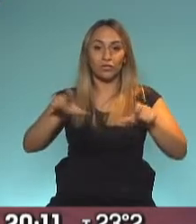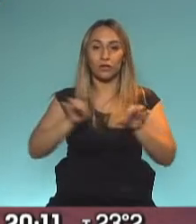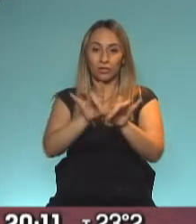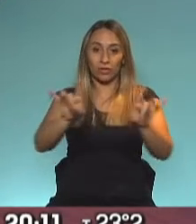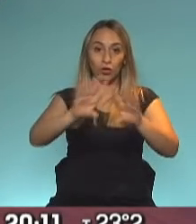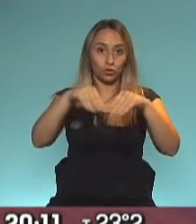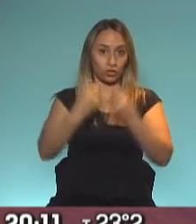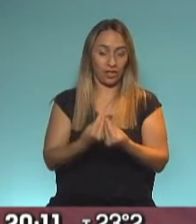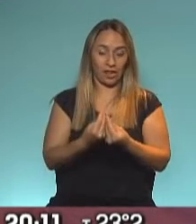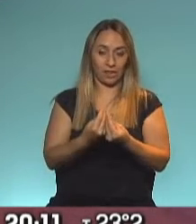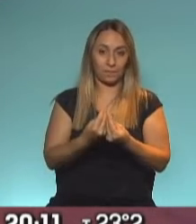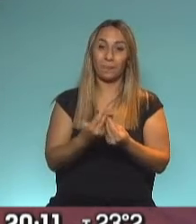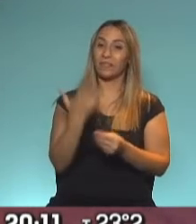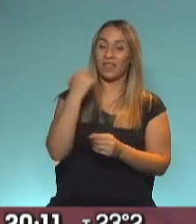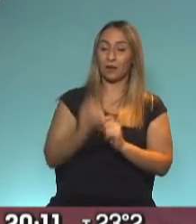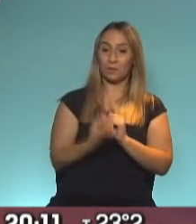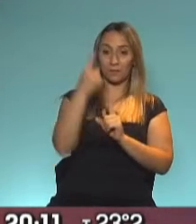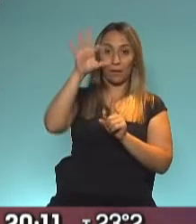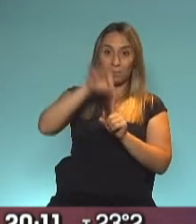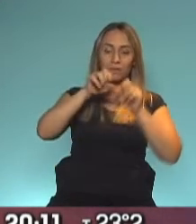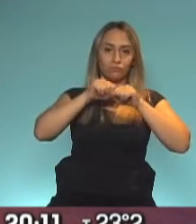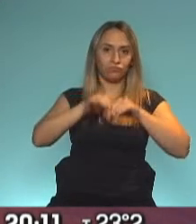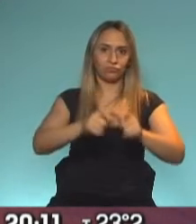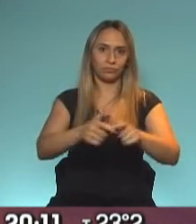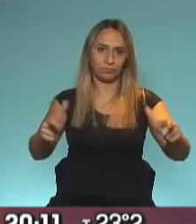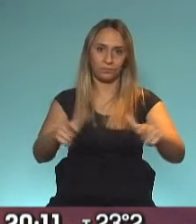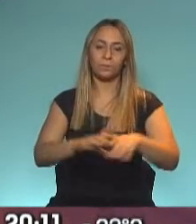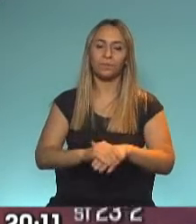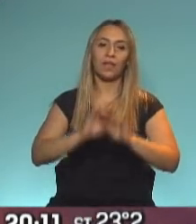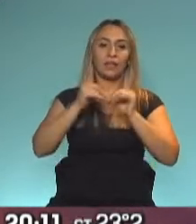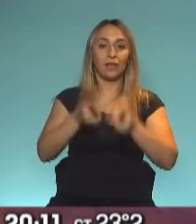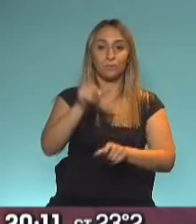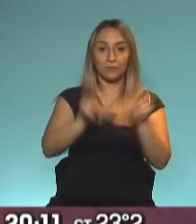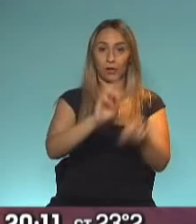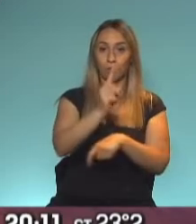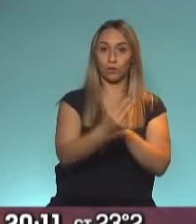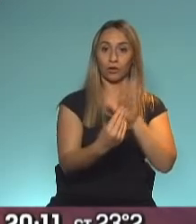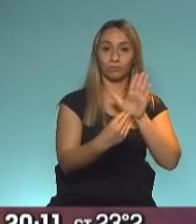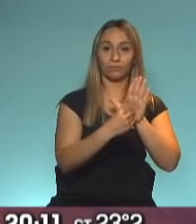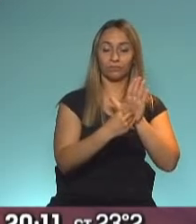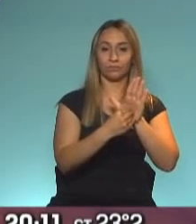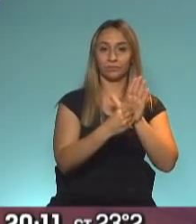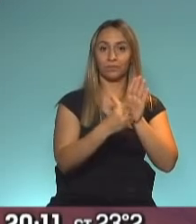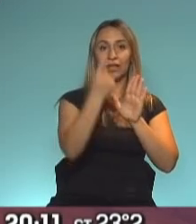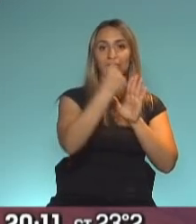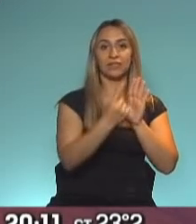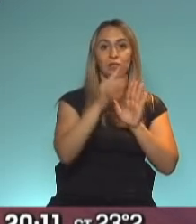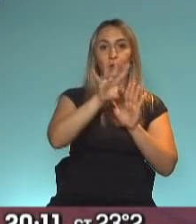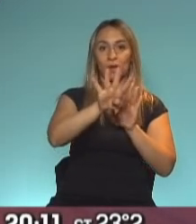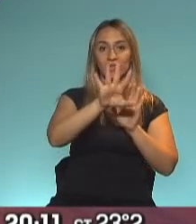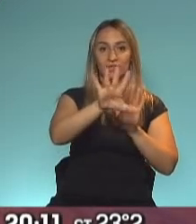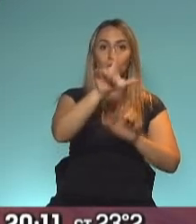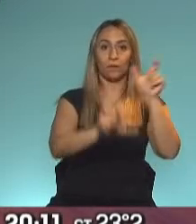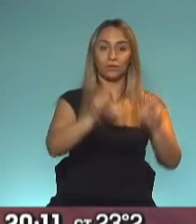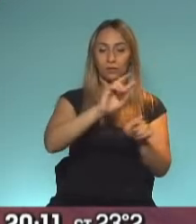1.613.928 en nuestro país desde el primer caso presentado. Por otra parte, el número de fallecimientos podemos verlo en placa también, 145 en